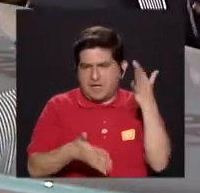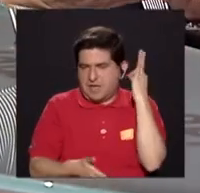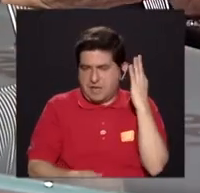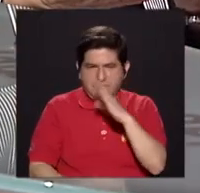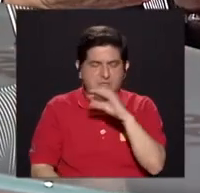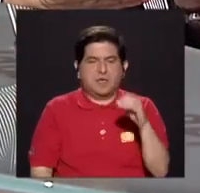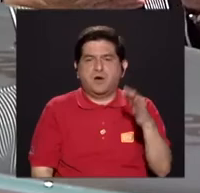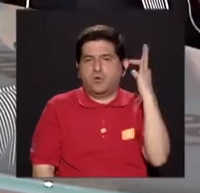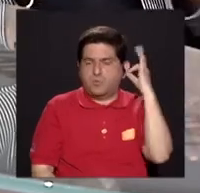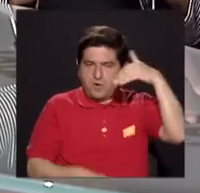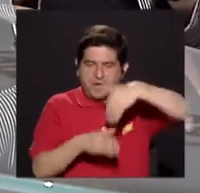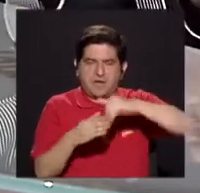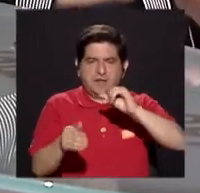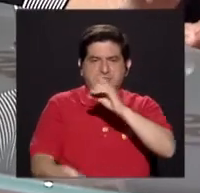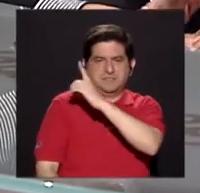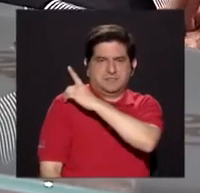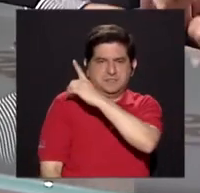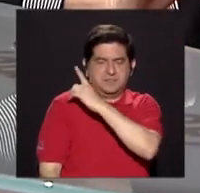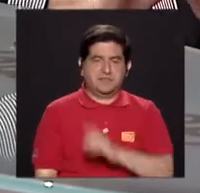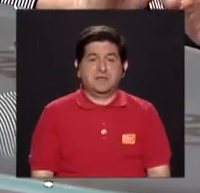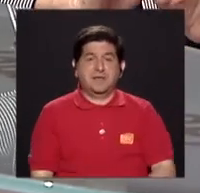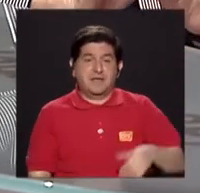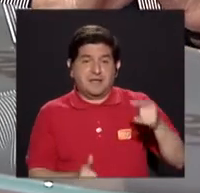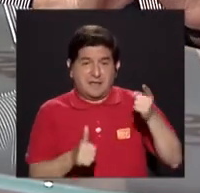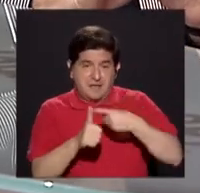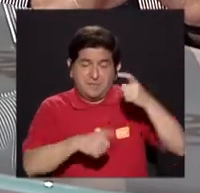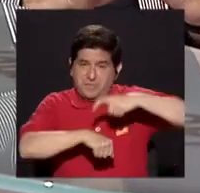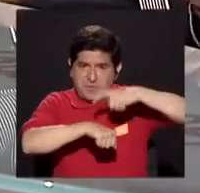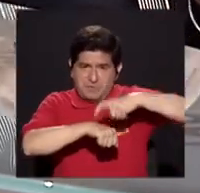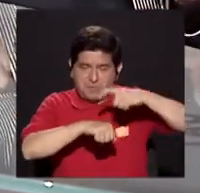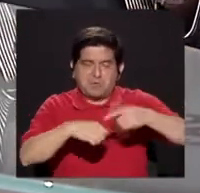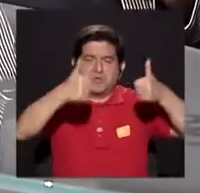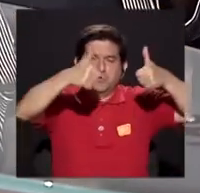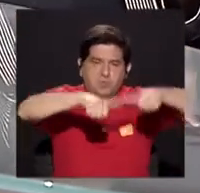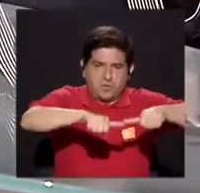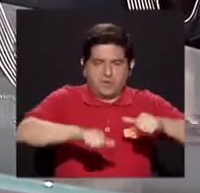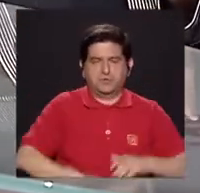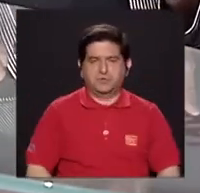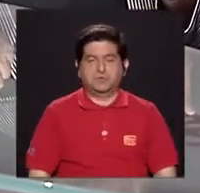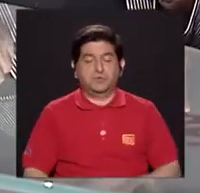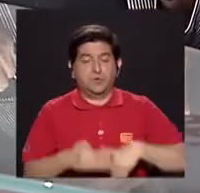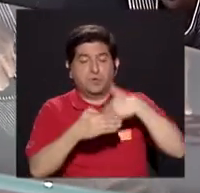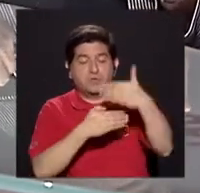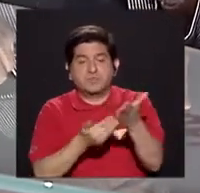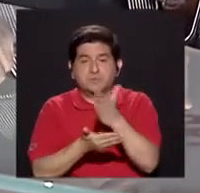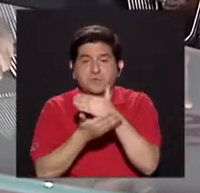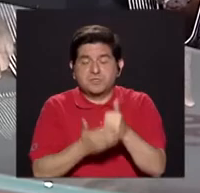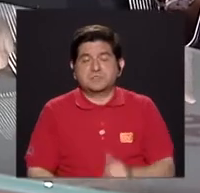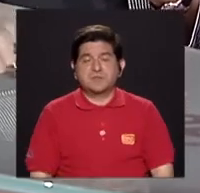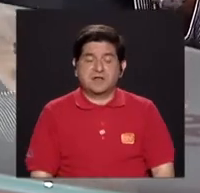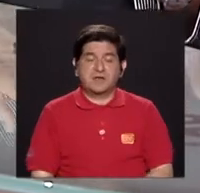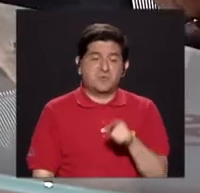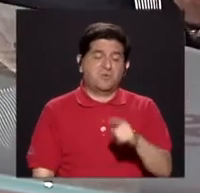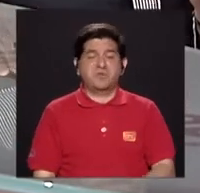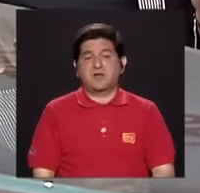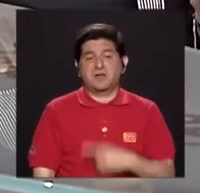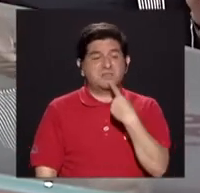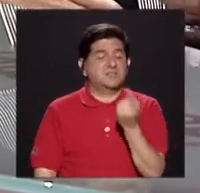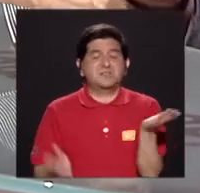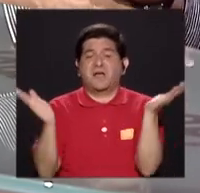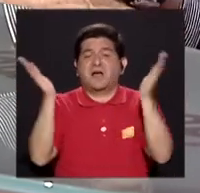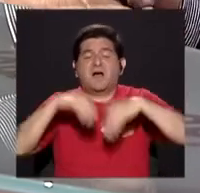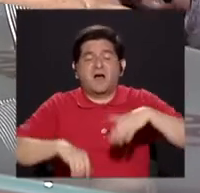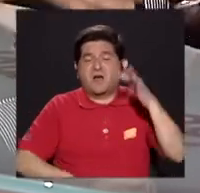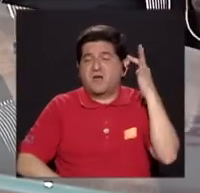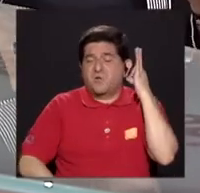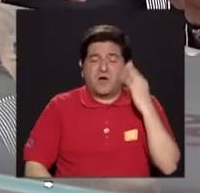o por mujeres en el directorio, que fue lo que originalmente supuestamente habían pactado. Porque luego algunas se desgarran las vestiduras de que no hay mujeres,